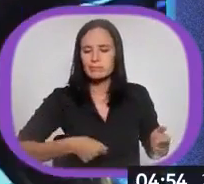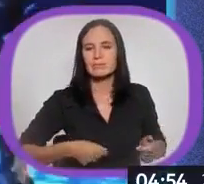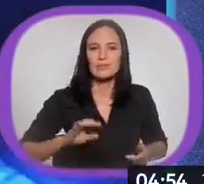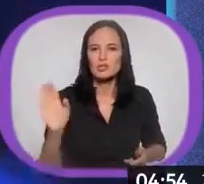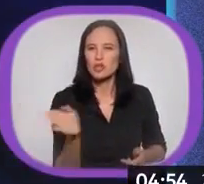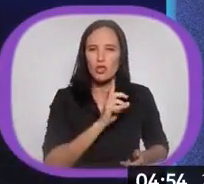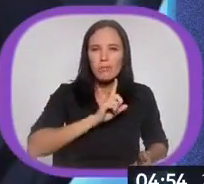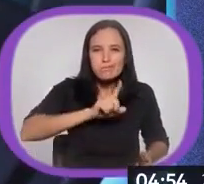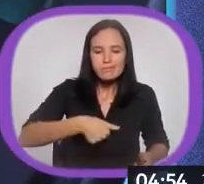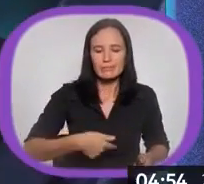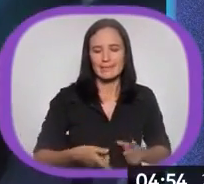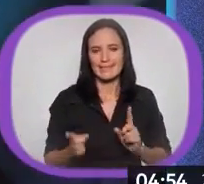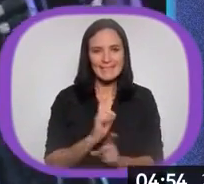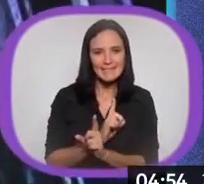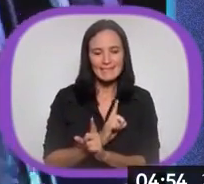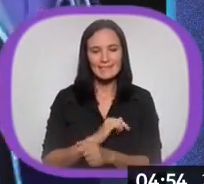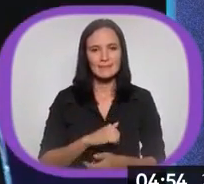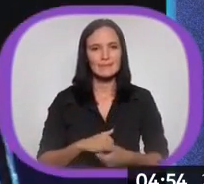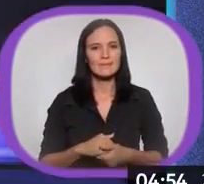transformado! ¡Me he transformado!